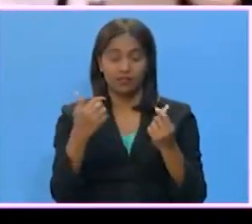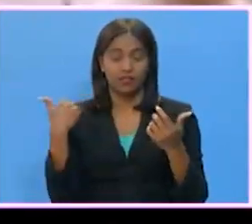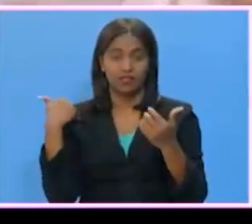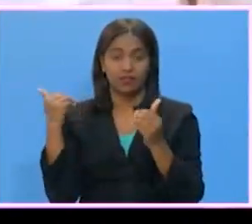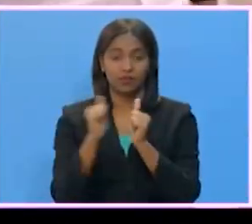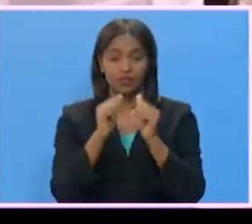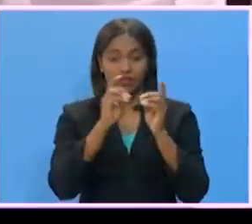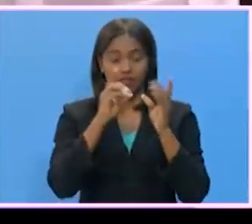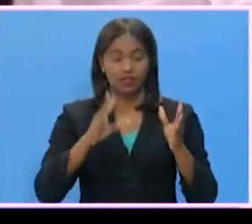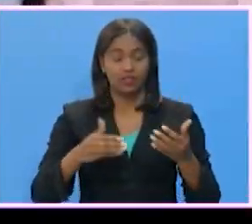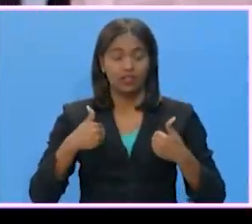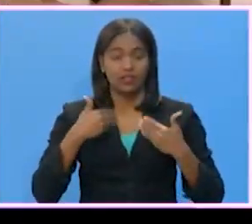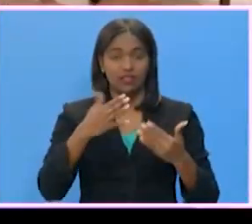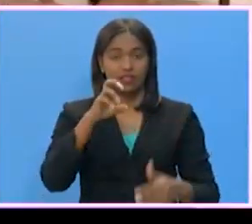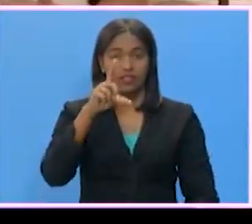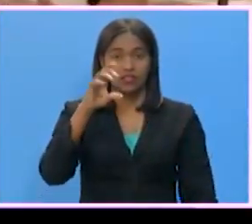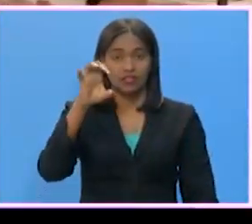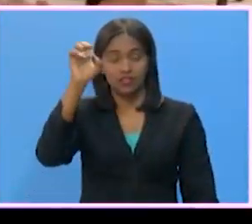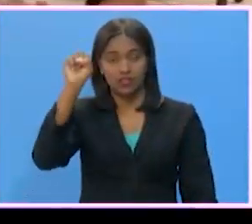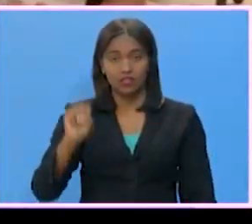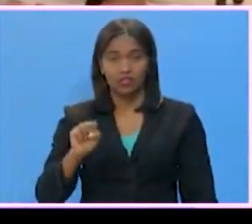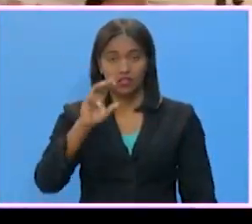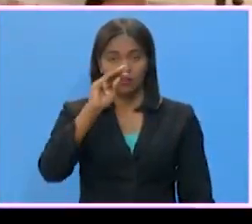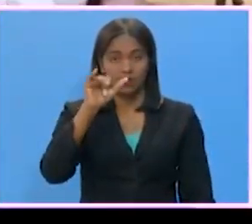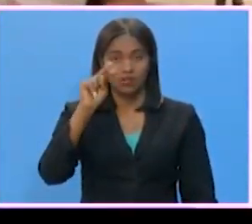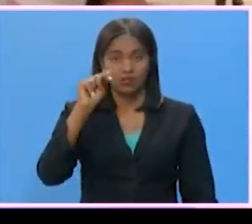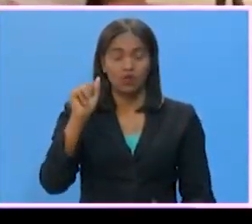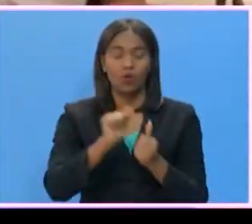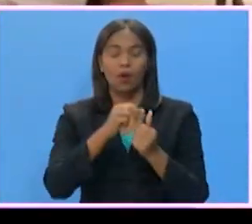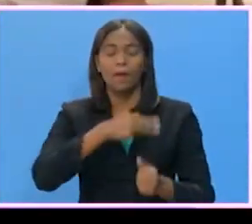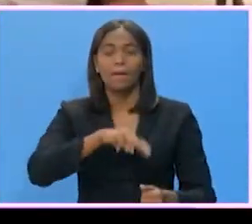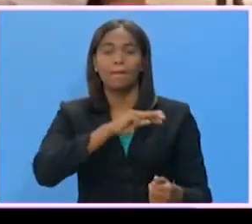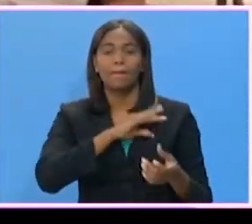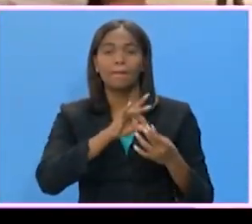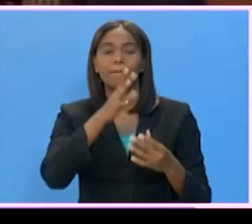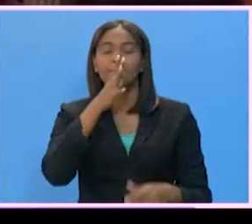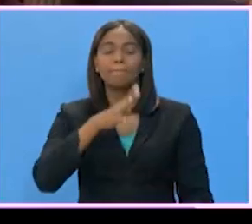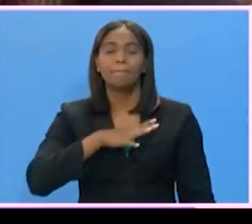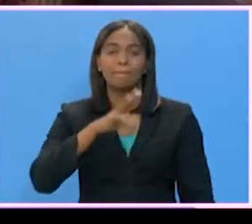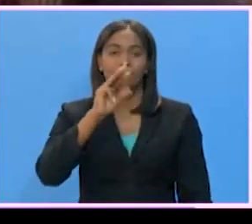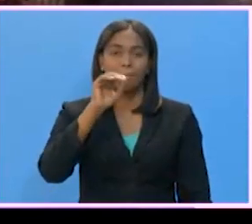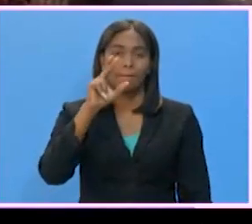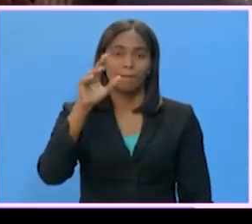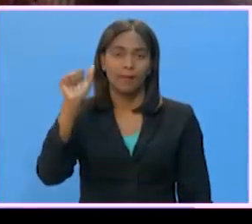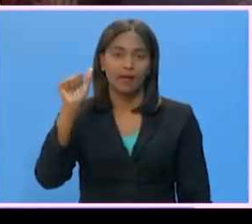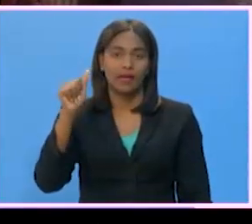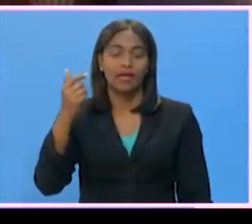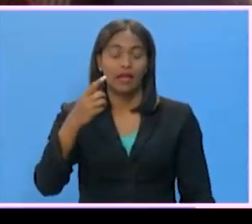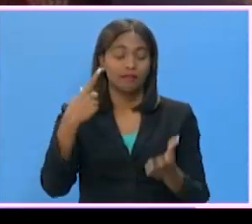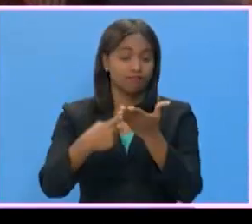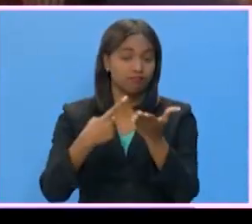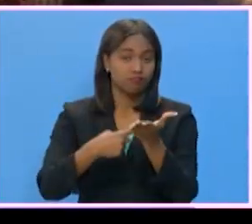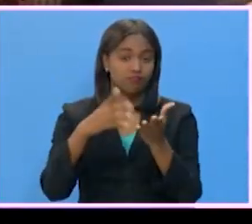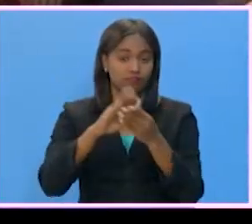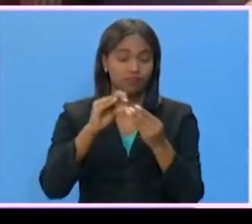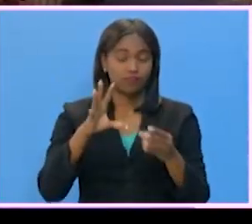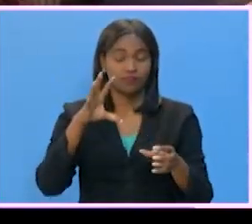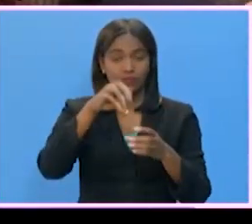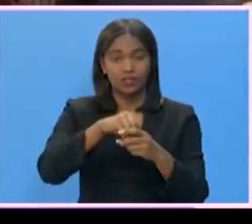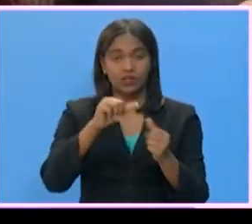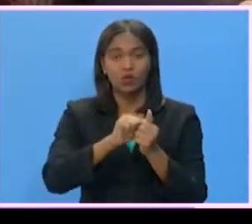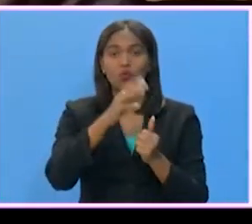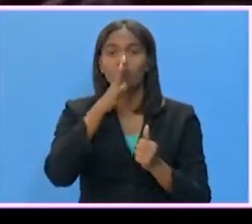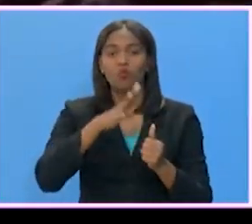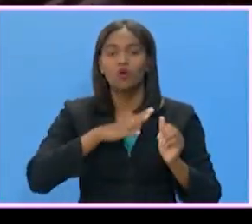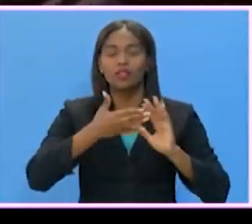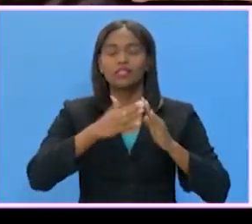el director general de DeSur, Milton Morrison, y la ministra de la Mujer, Mayra Jiménez, quien abordó la participación de la mujer